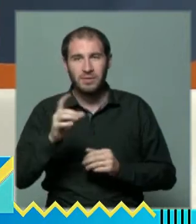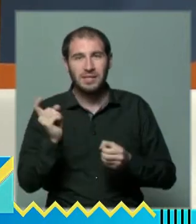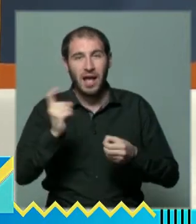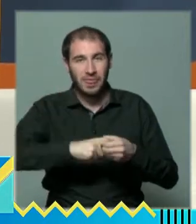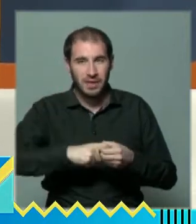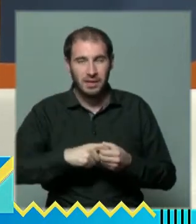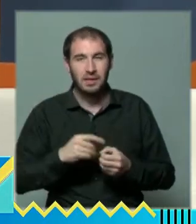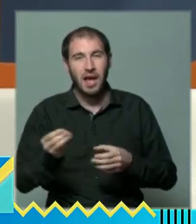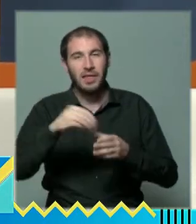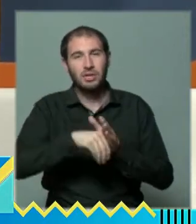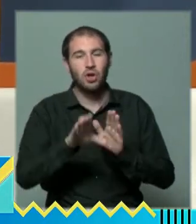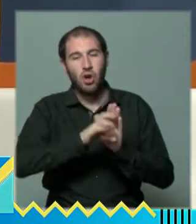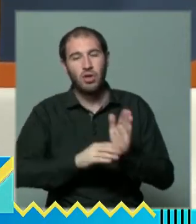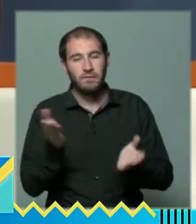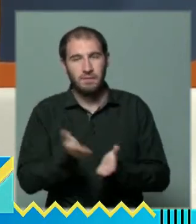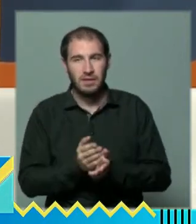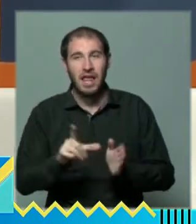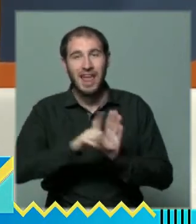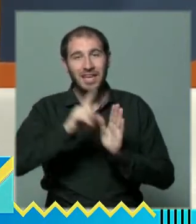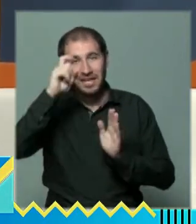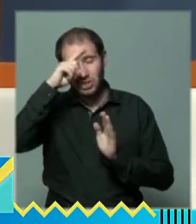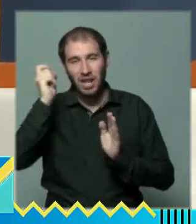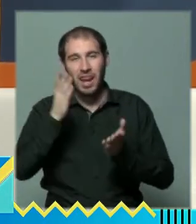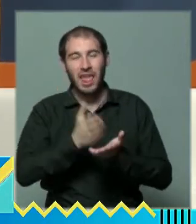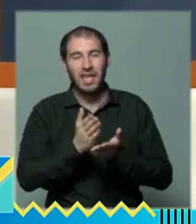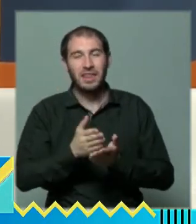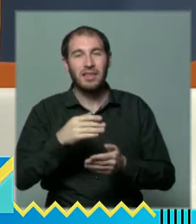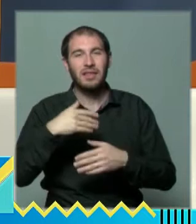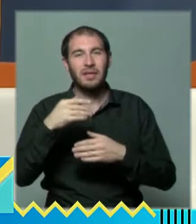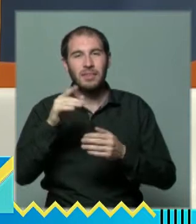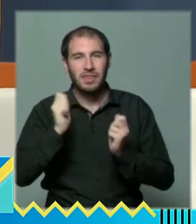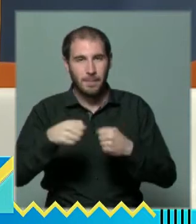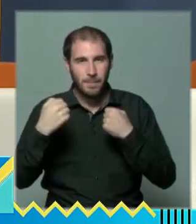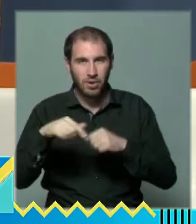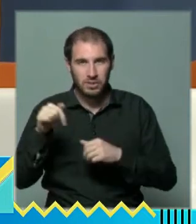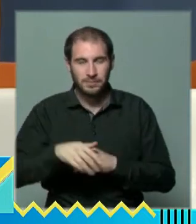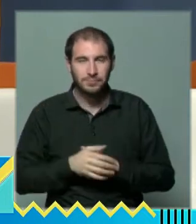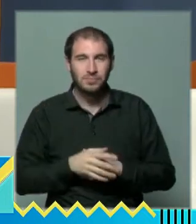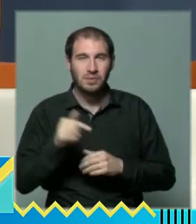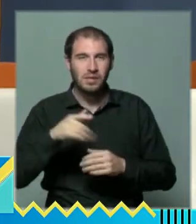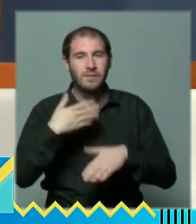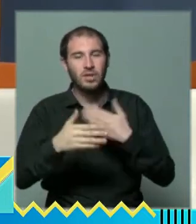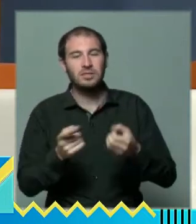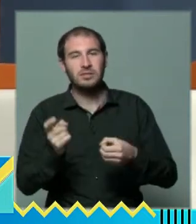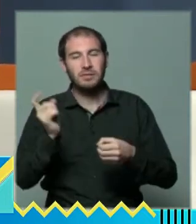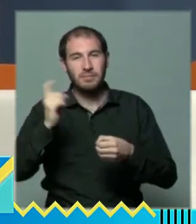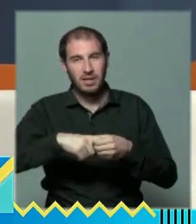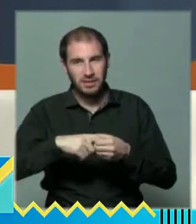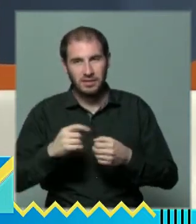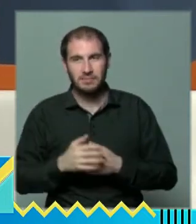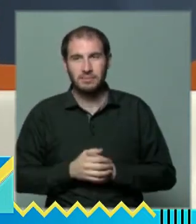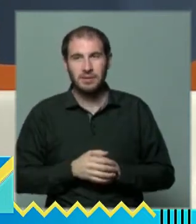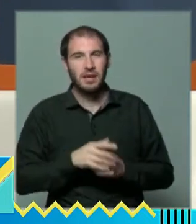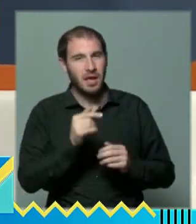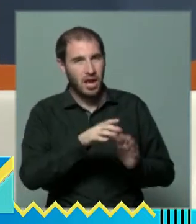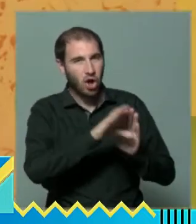y por eso se incorpora el Código de Falta. En realidad es una ley nacional, la Ley de Violencia del Deporte, donde está tipificado y la provincia adhiere y se modifican los artículos del Código de Falta. A